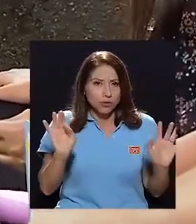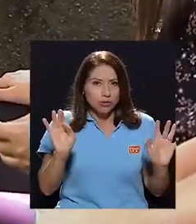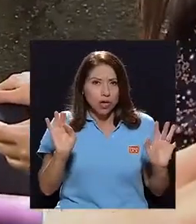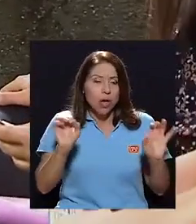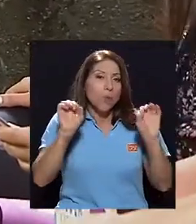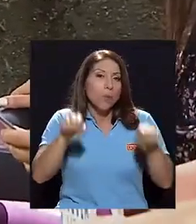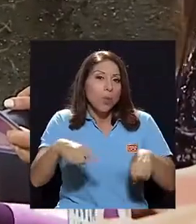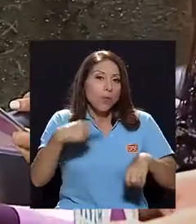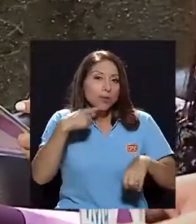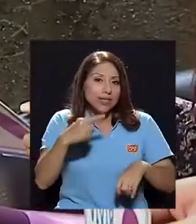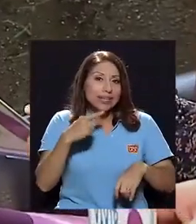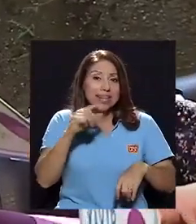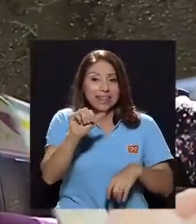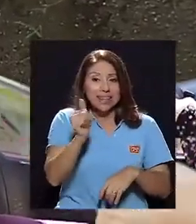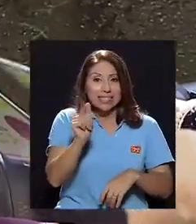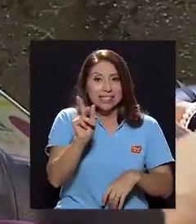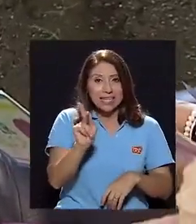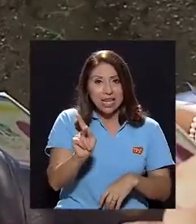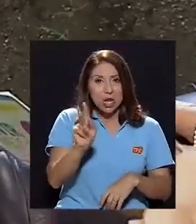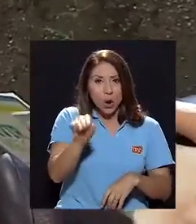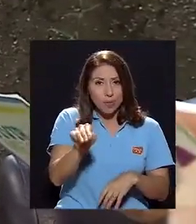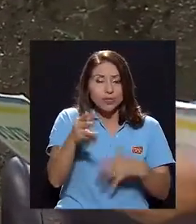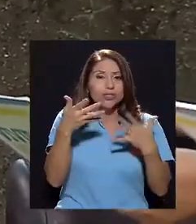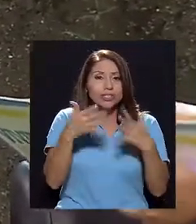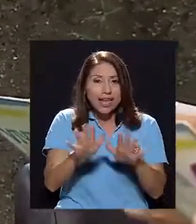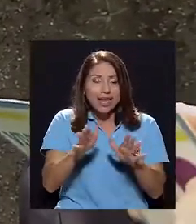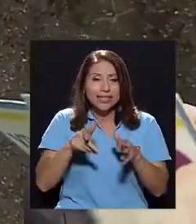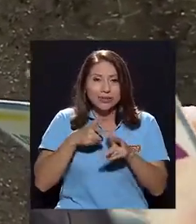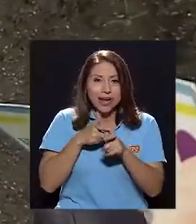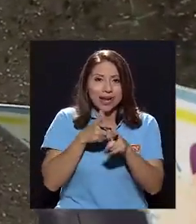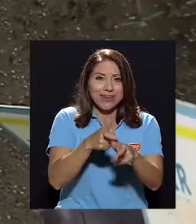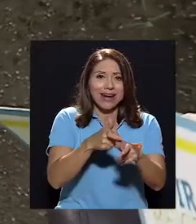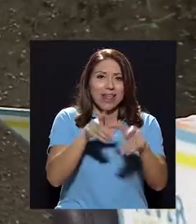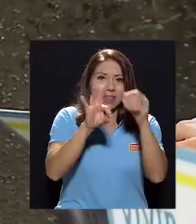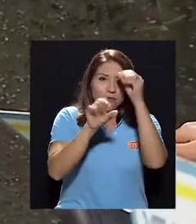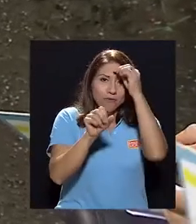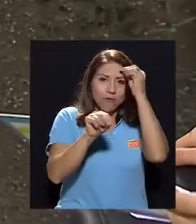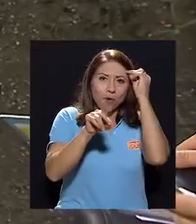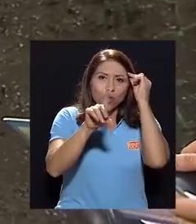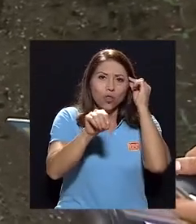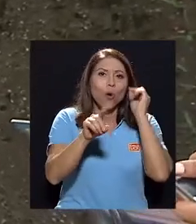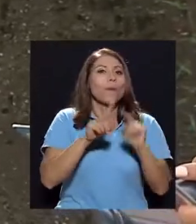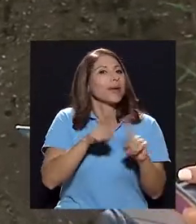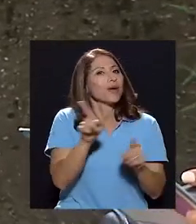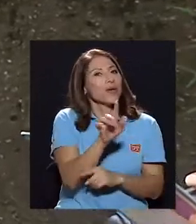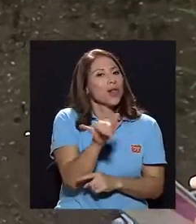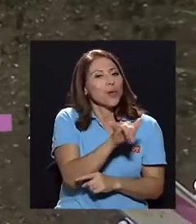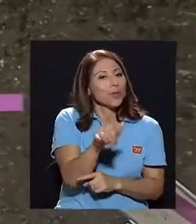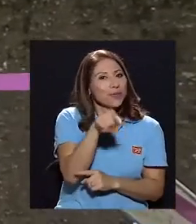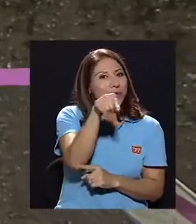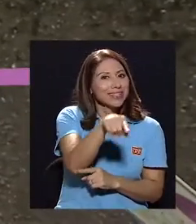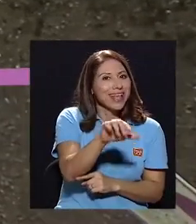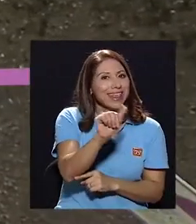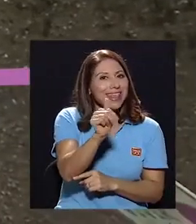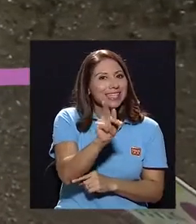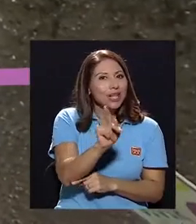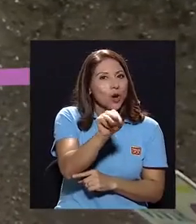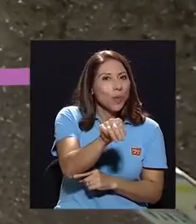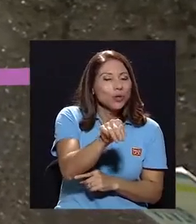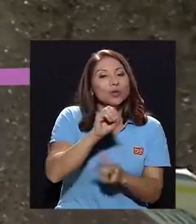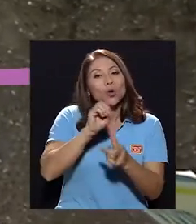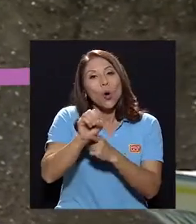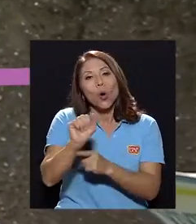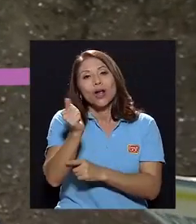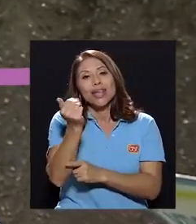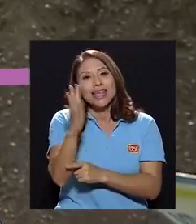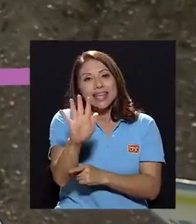calle, ya podemos decir 10 kilómetros son carreras de fondo, pero inclusive no es lo mismo prepararse para una carrera de 10 kilómetros que prepararse para una carrera de